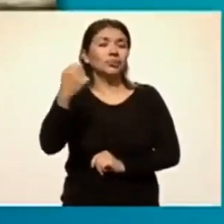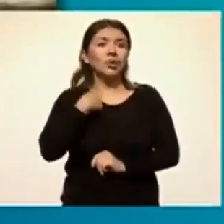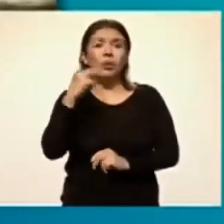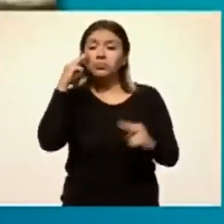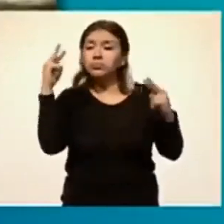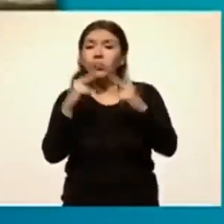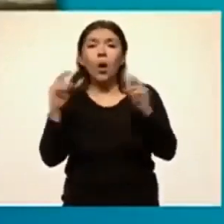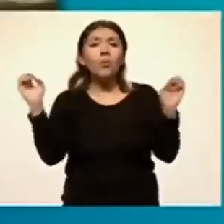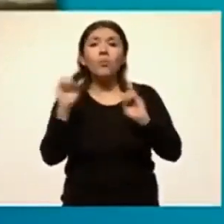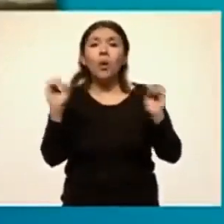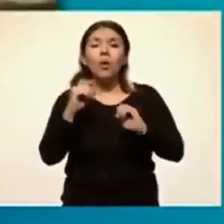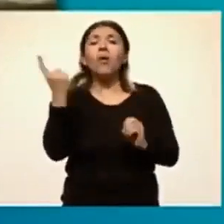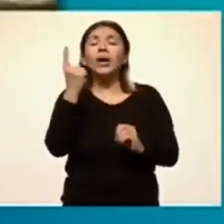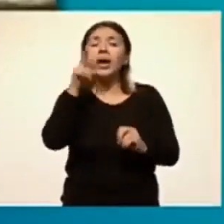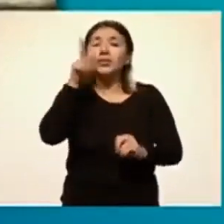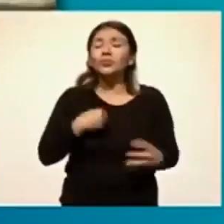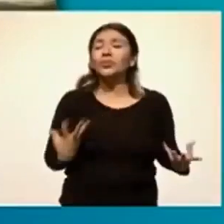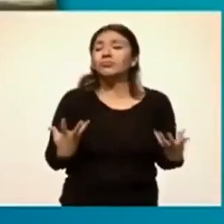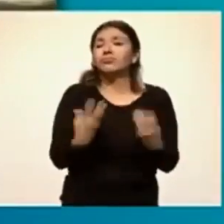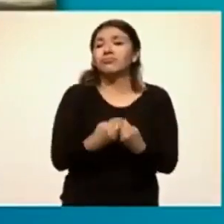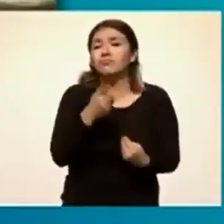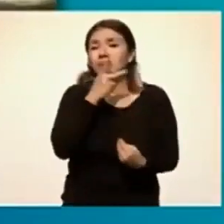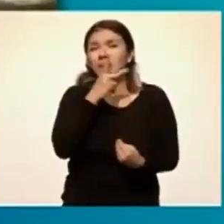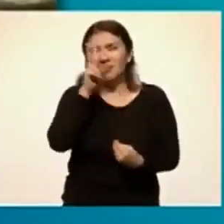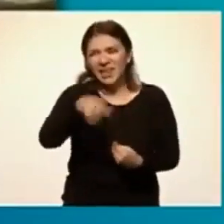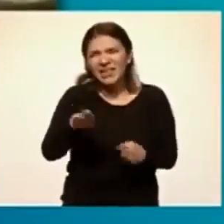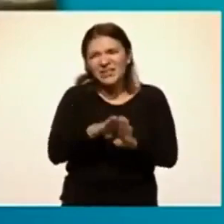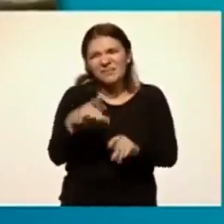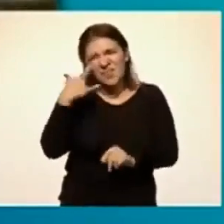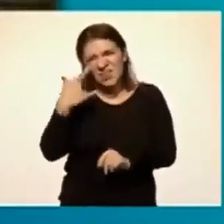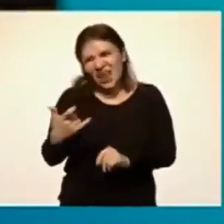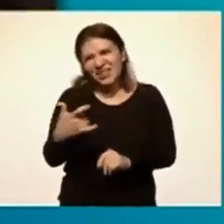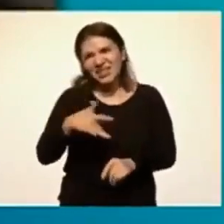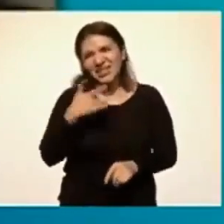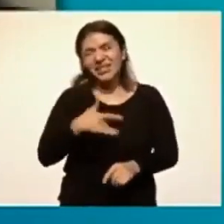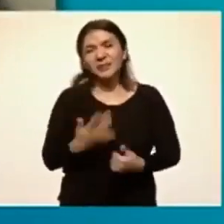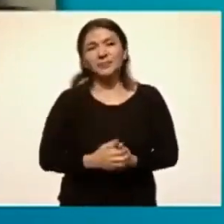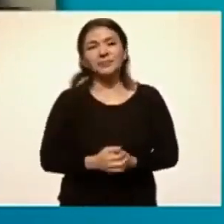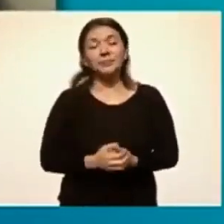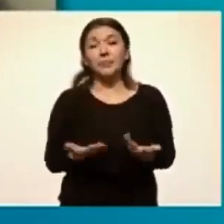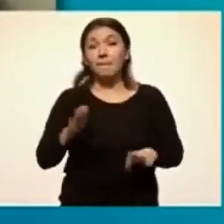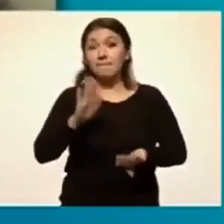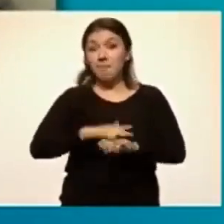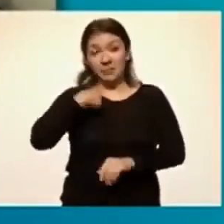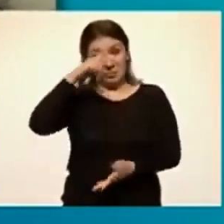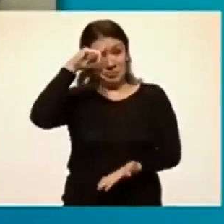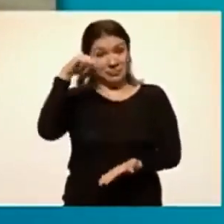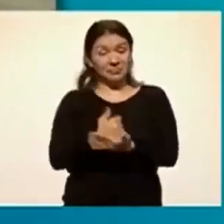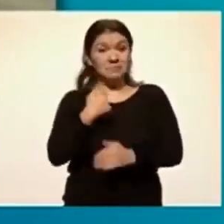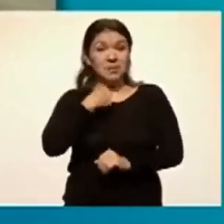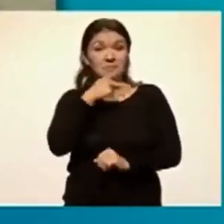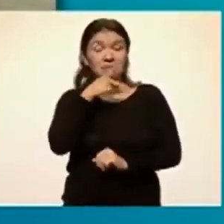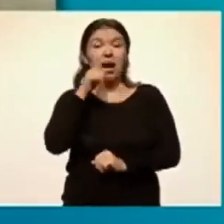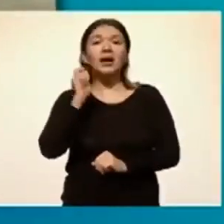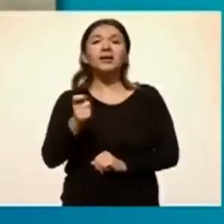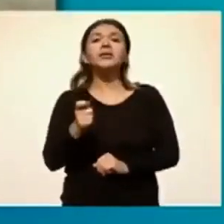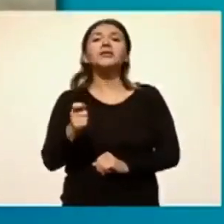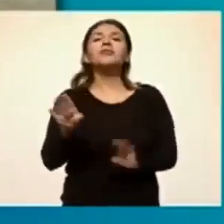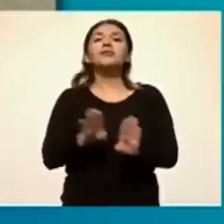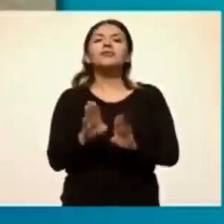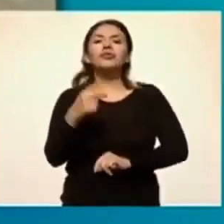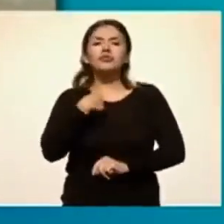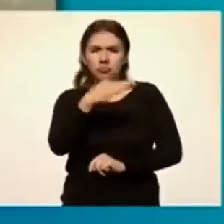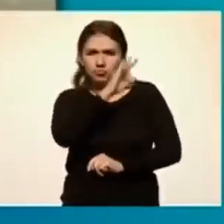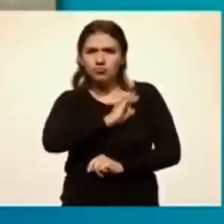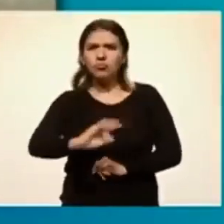haberlo tenido enfrente que lo tuve enfrente. Entonces es curioso, es un momento muy particular. Bueno, creo que lo que más me ha dejado es esta posibilidad de